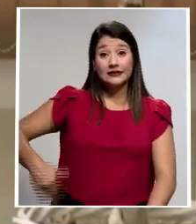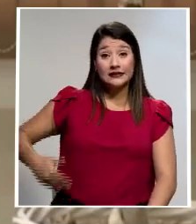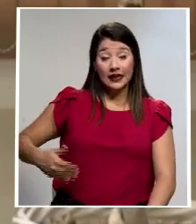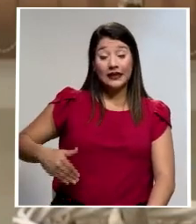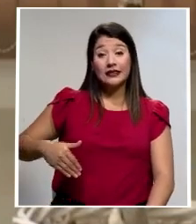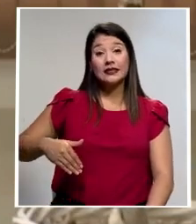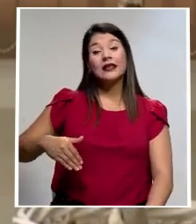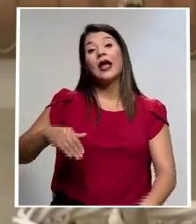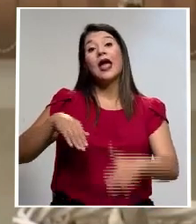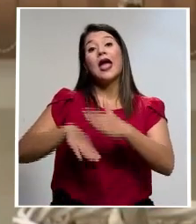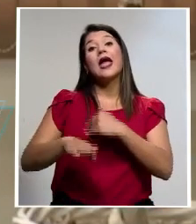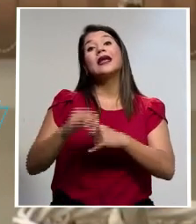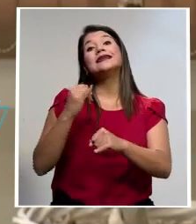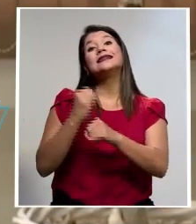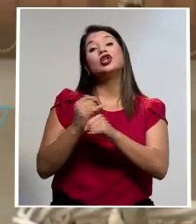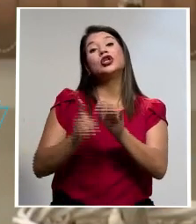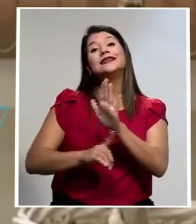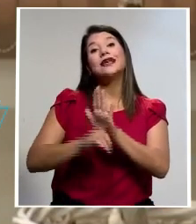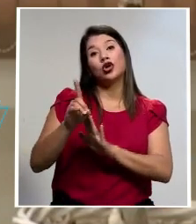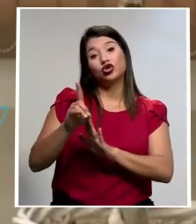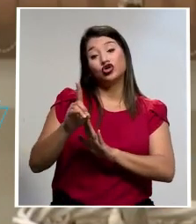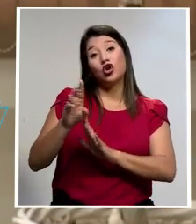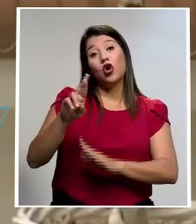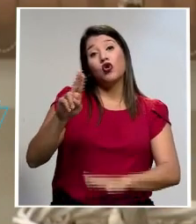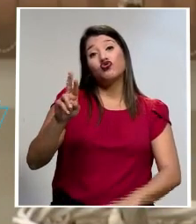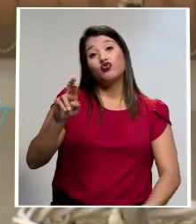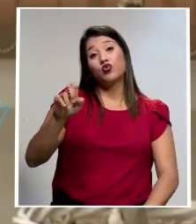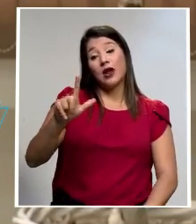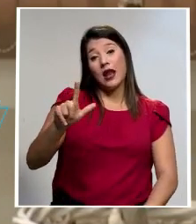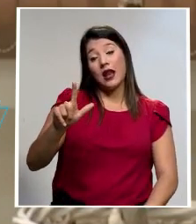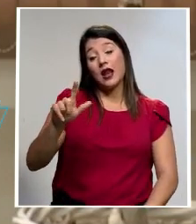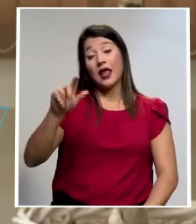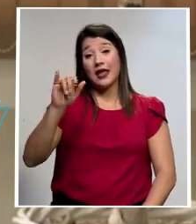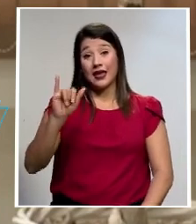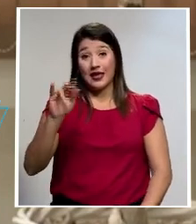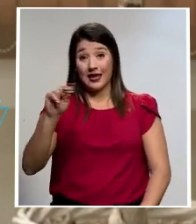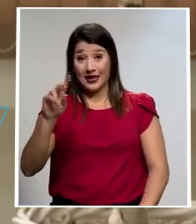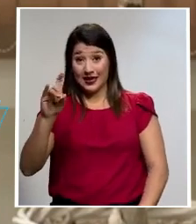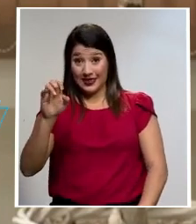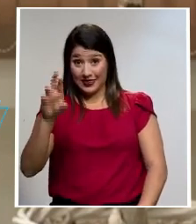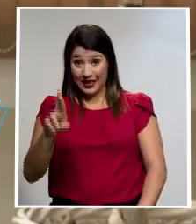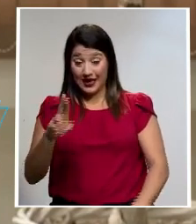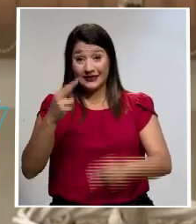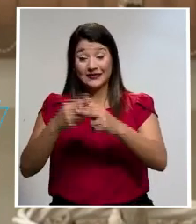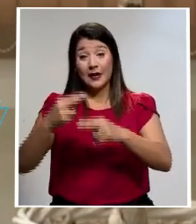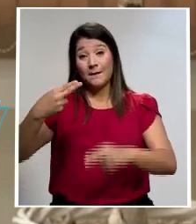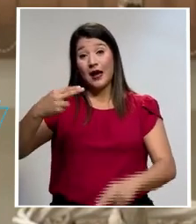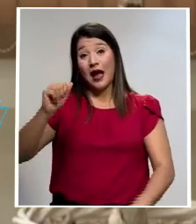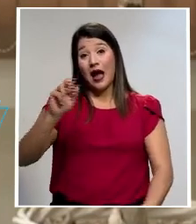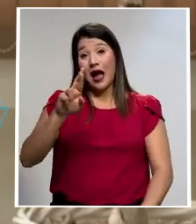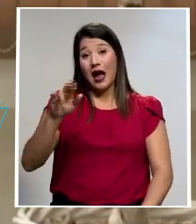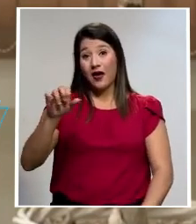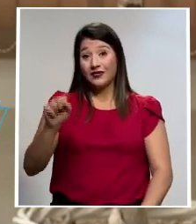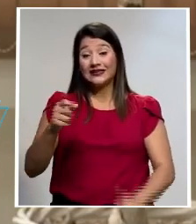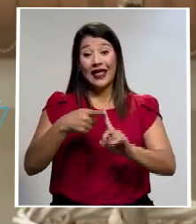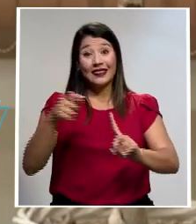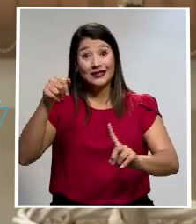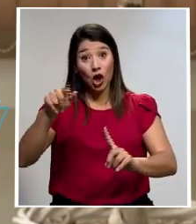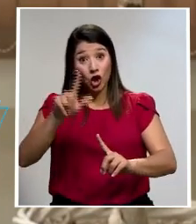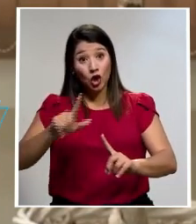del Instituto de Desarrollo Rural, INDER, Harris Regidor Barbosa, comunicó que a partir de este lunes 19 de julio dejaría su